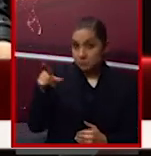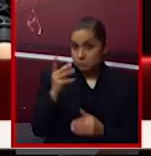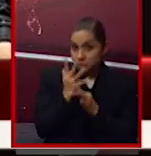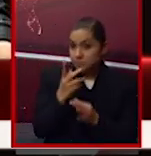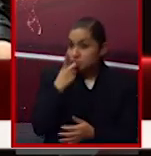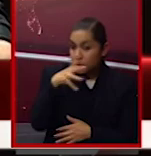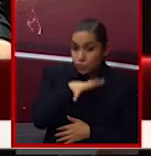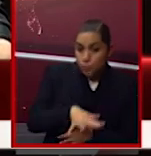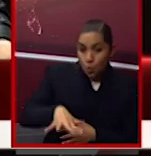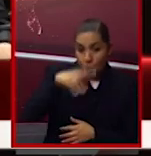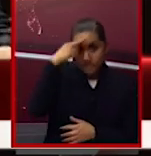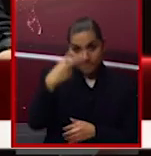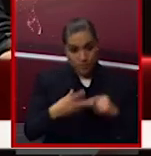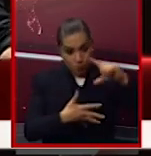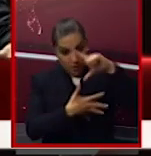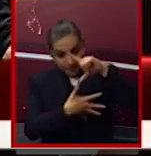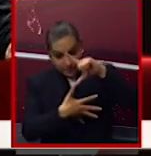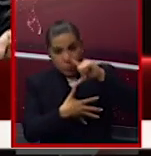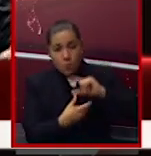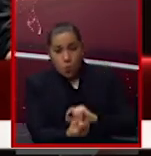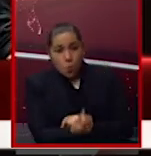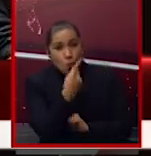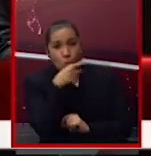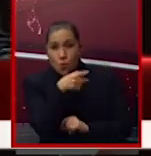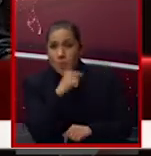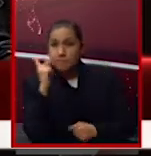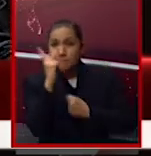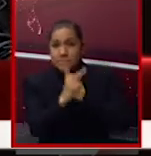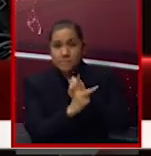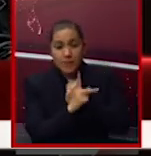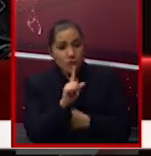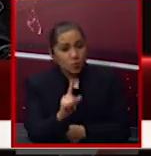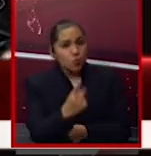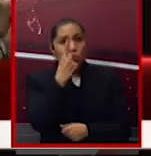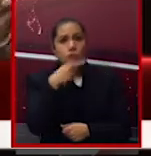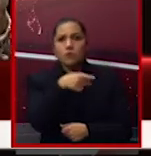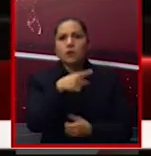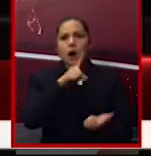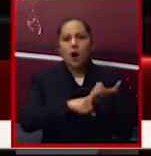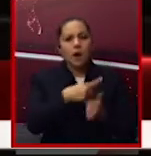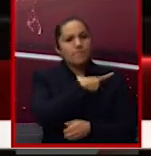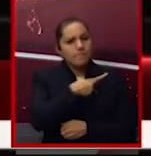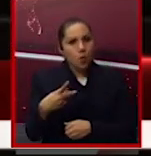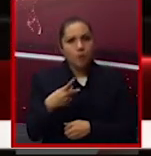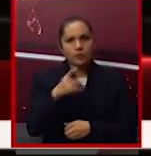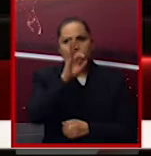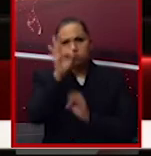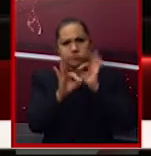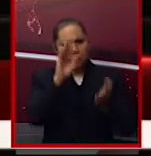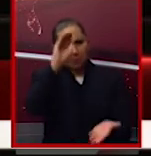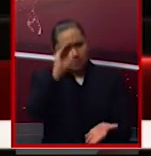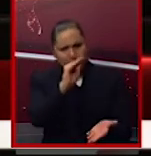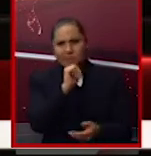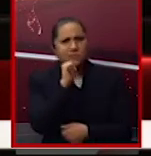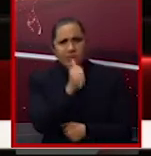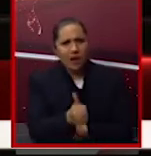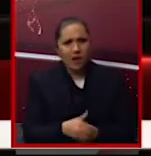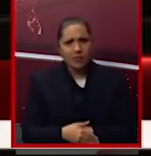de Latinoamérica que no logró revertir la pobreza. 1 de cada